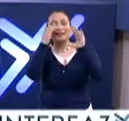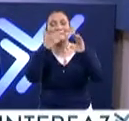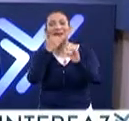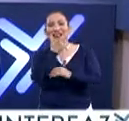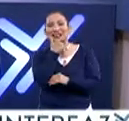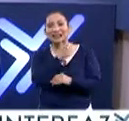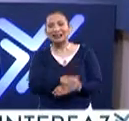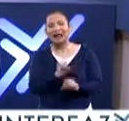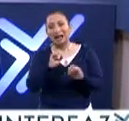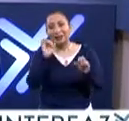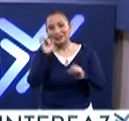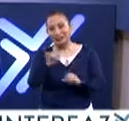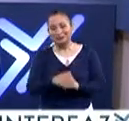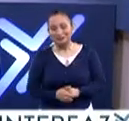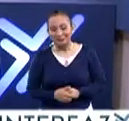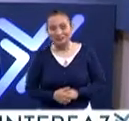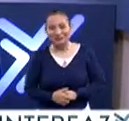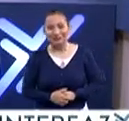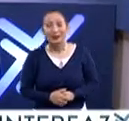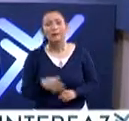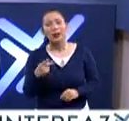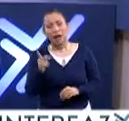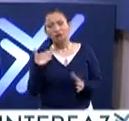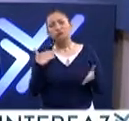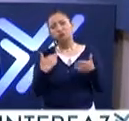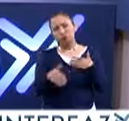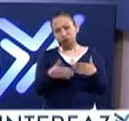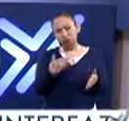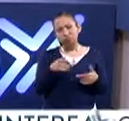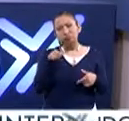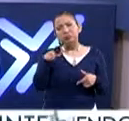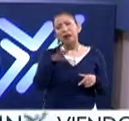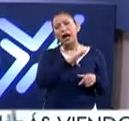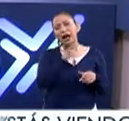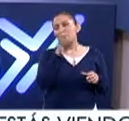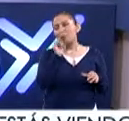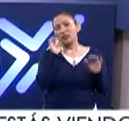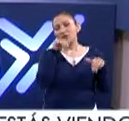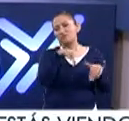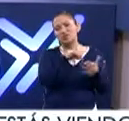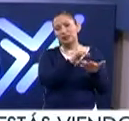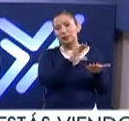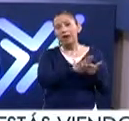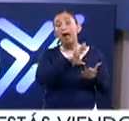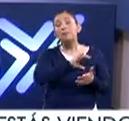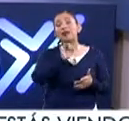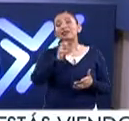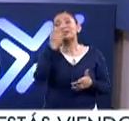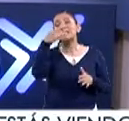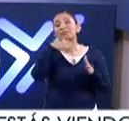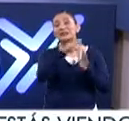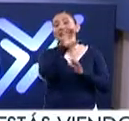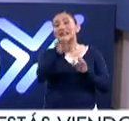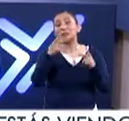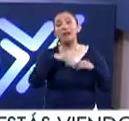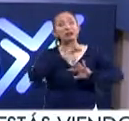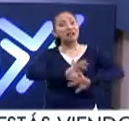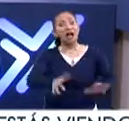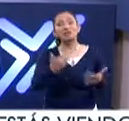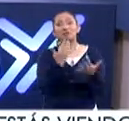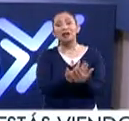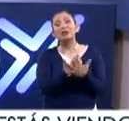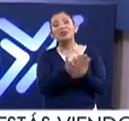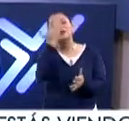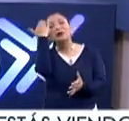claro que existen pero de todas formas aunque ya no se puedan inscribir hay 23 mil quinientas personas que están